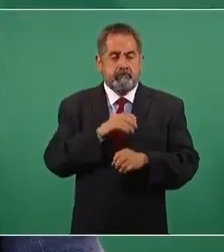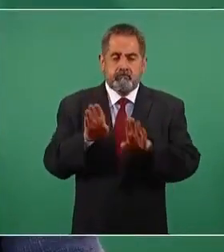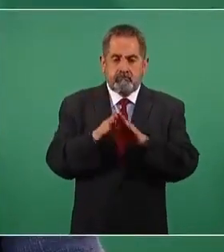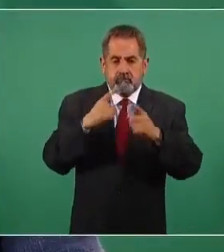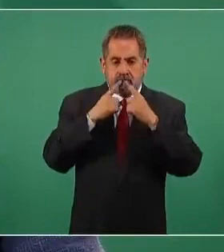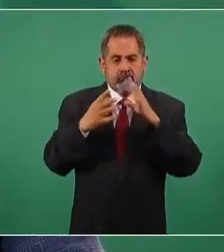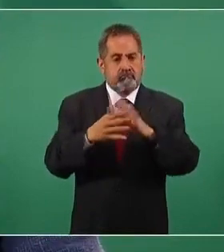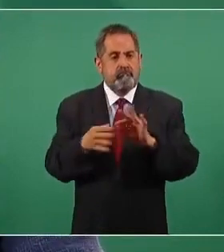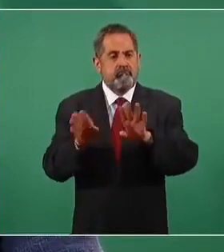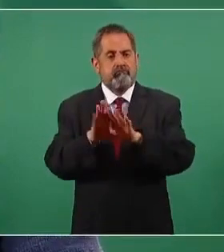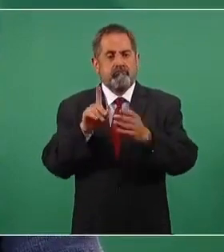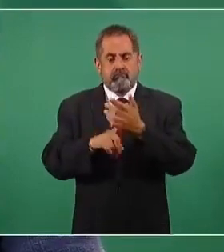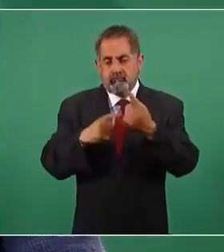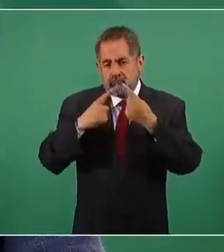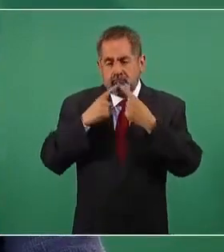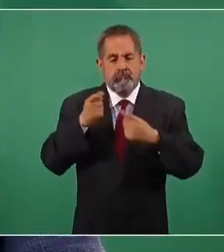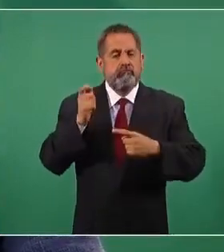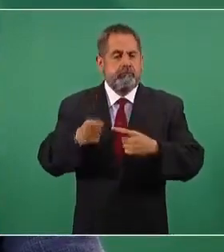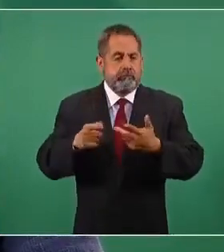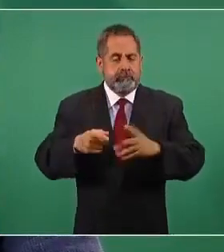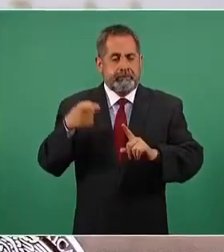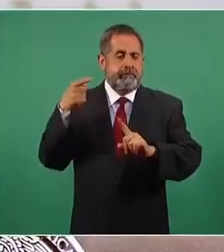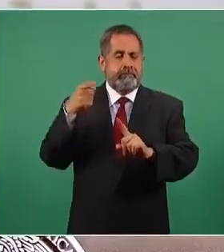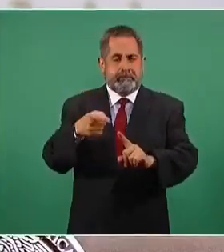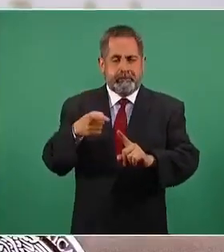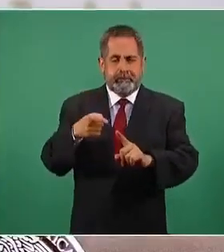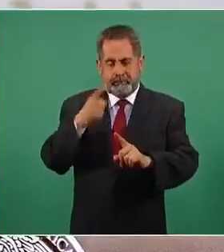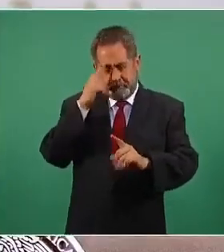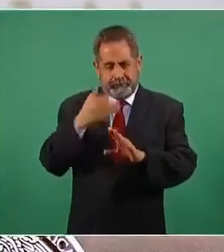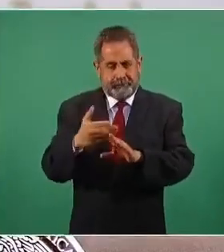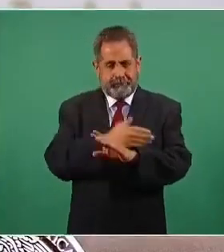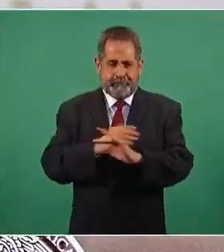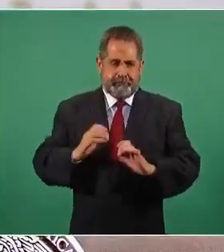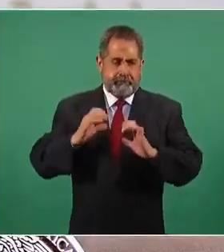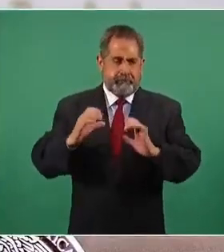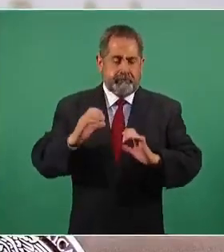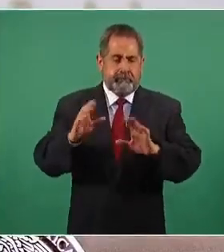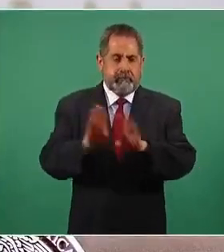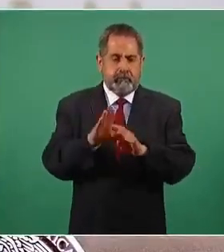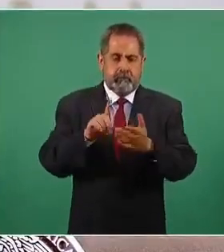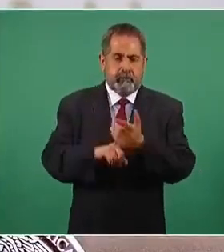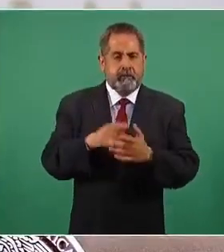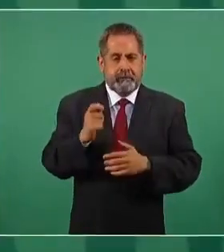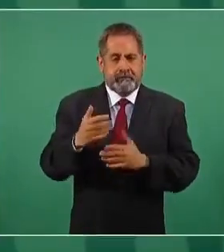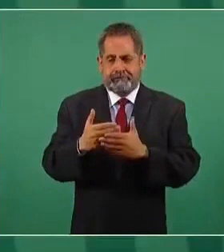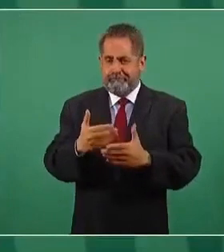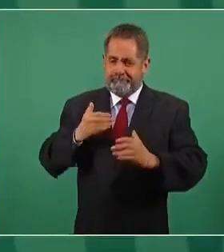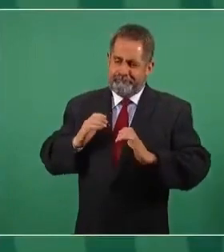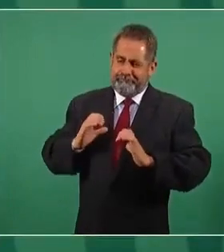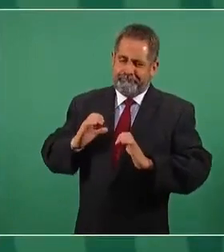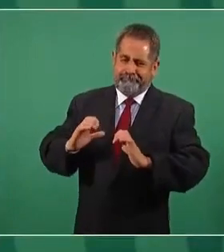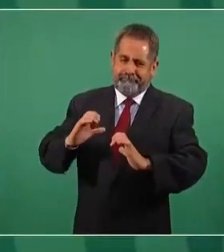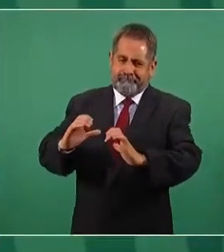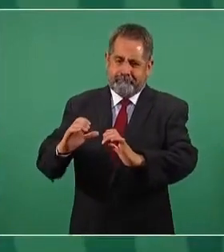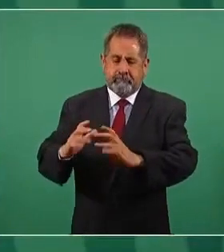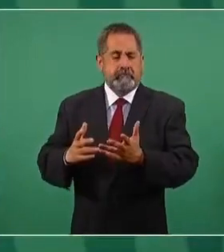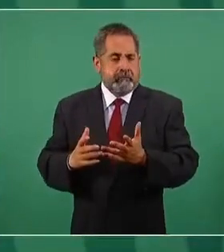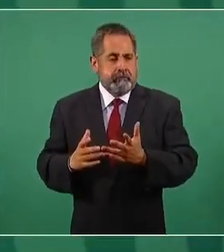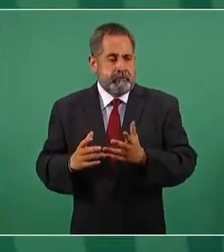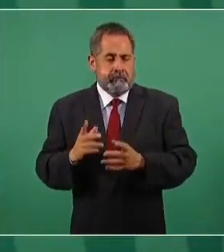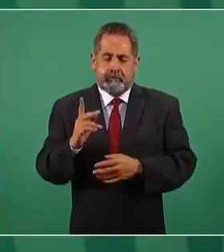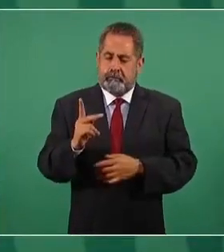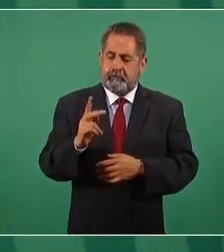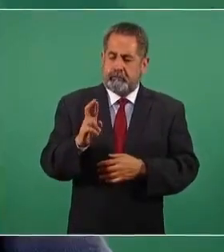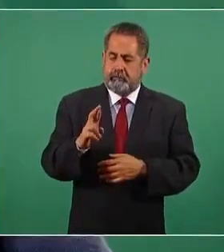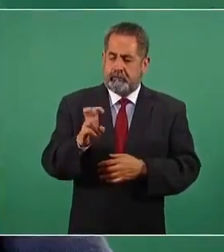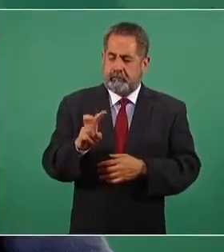la cual, desde luego, está el eje central de prevenir. Prevenir todo esto, sin esa palabra, sin esa acción, sin